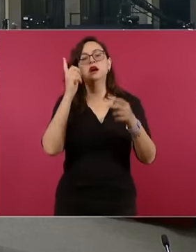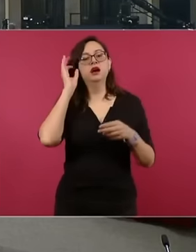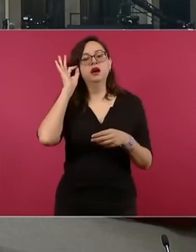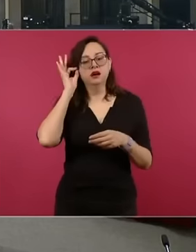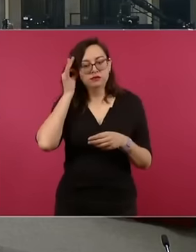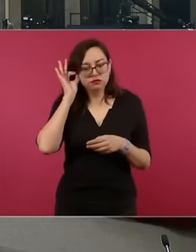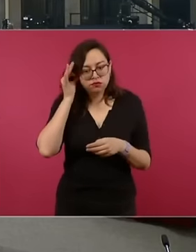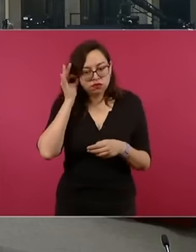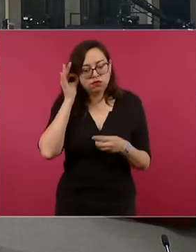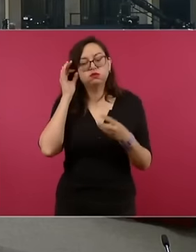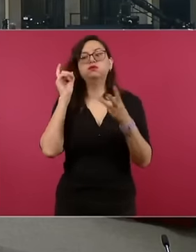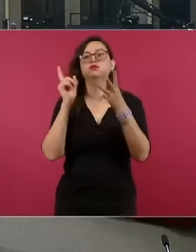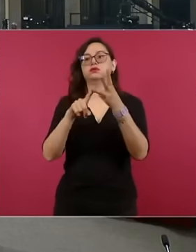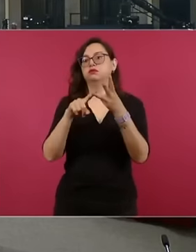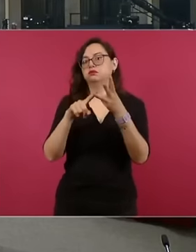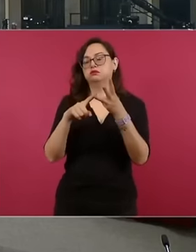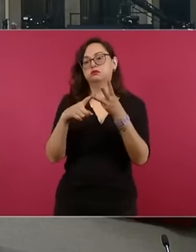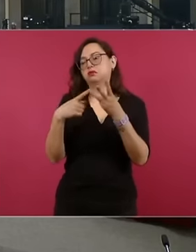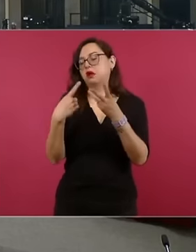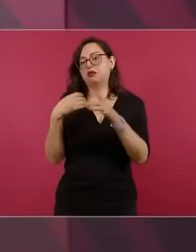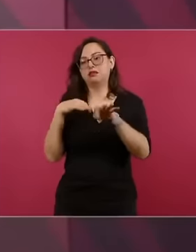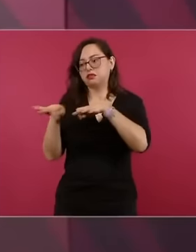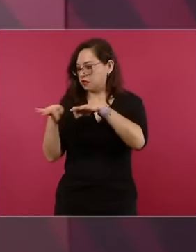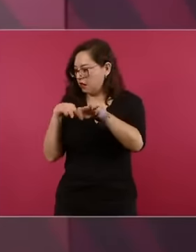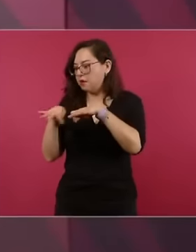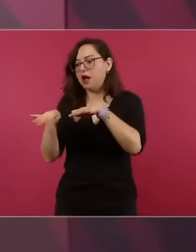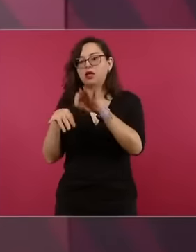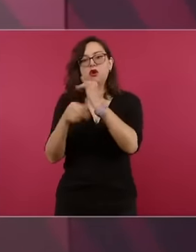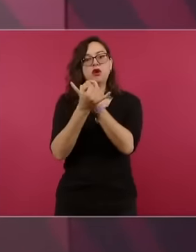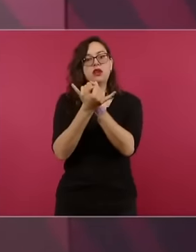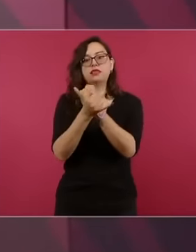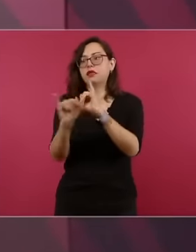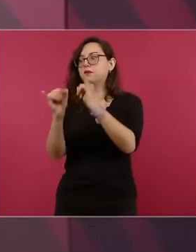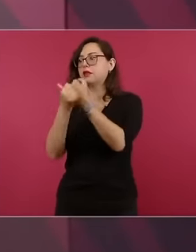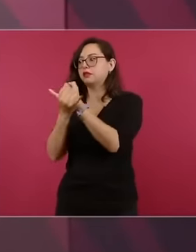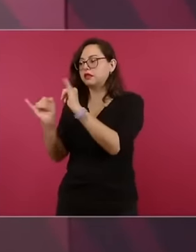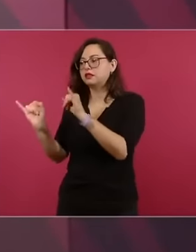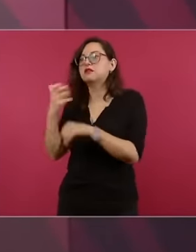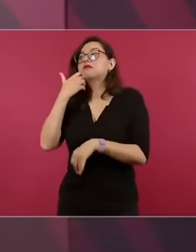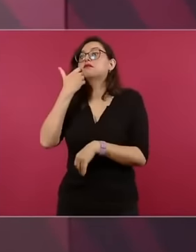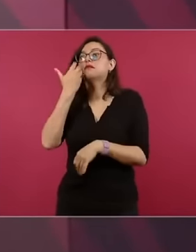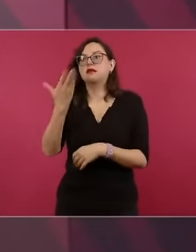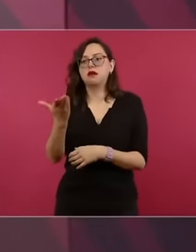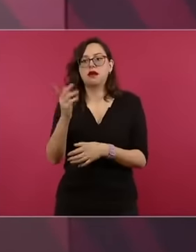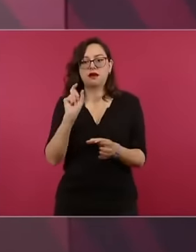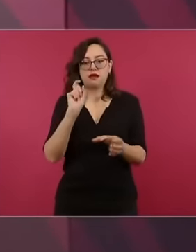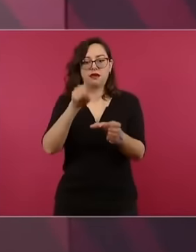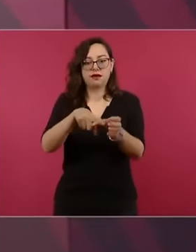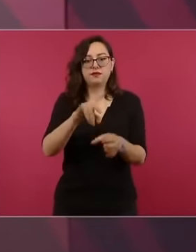y de otros trabajadores que pueden tener posibilidad de